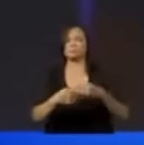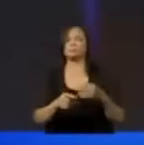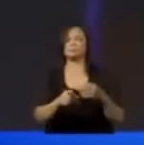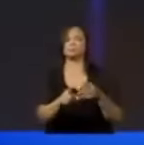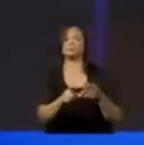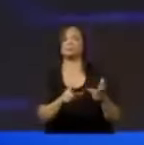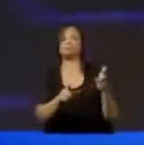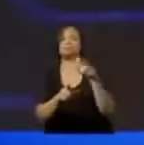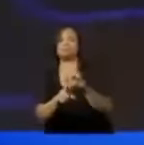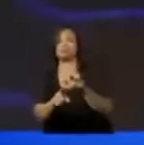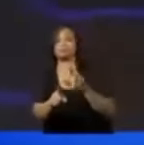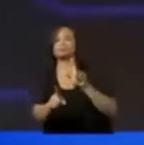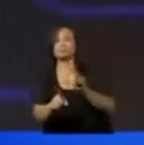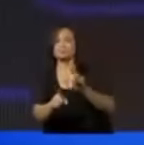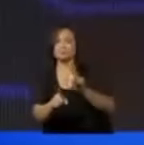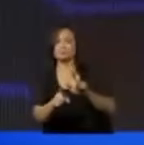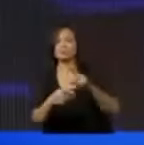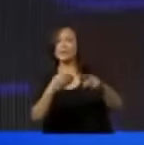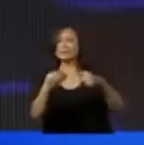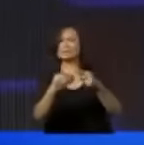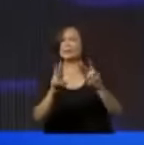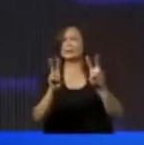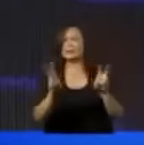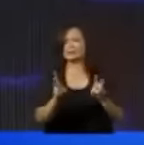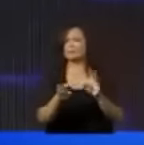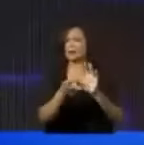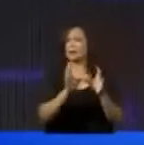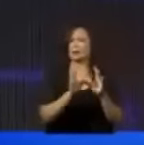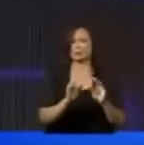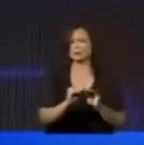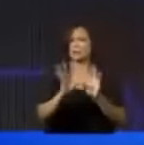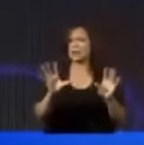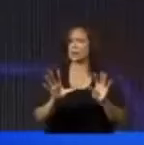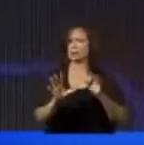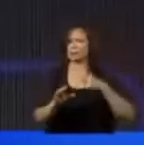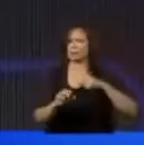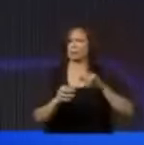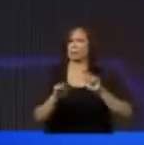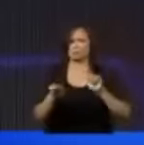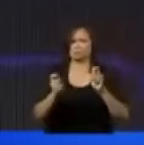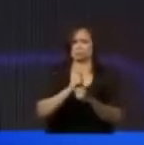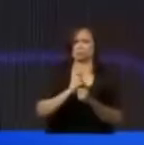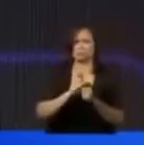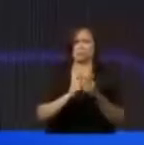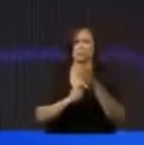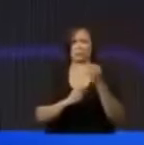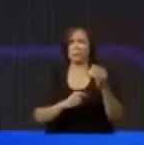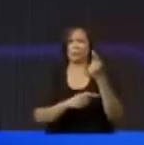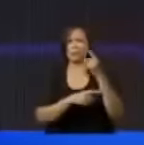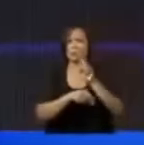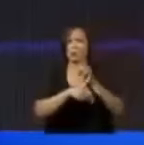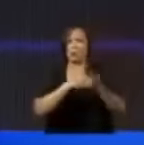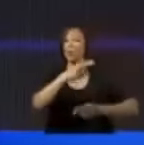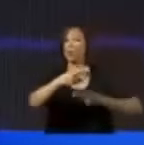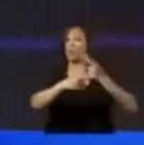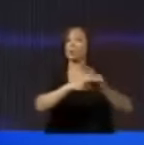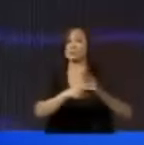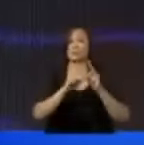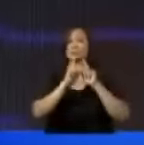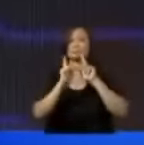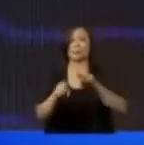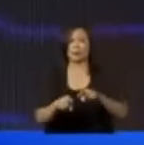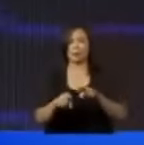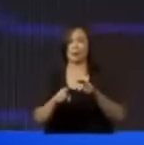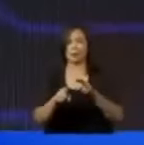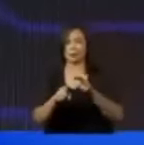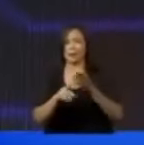Fernández. Con respecto al cambio climático, la postura nuestra es clara: adaptación y mitigación, que es lo que universalmente se responde